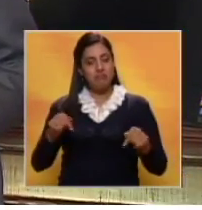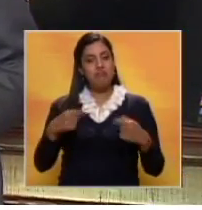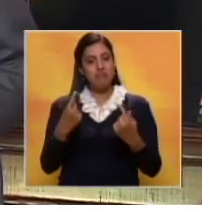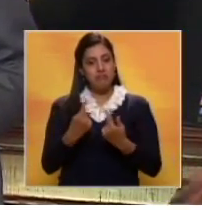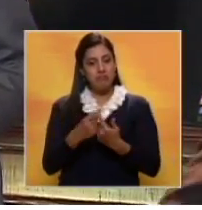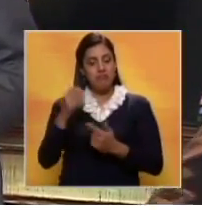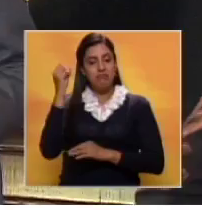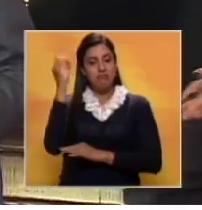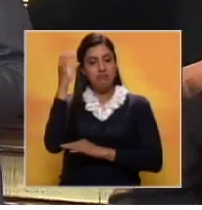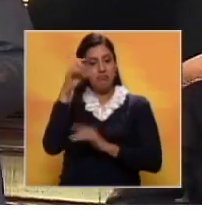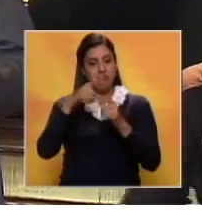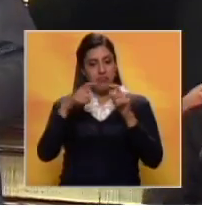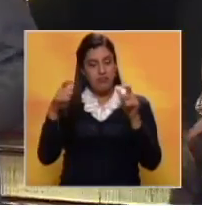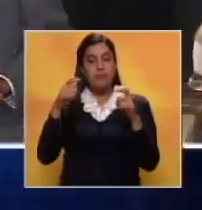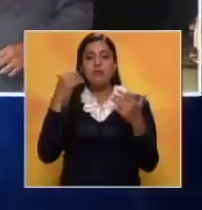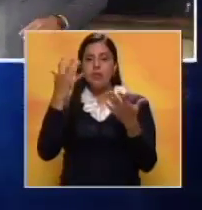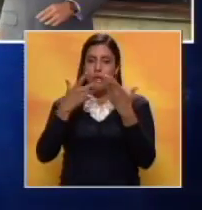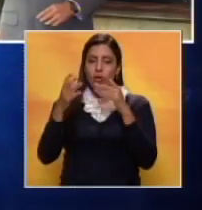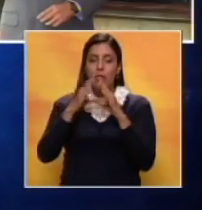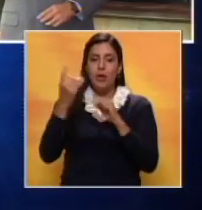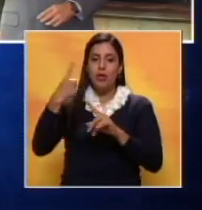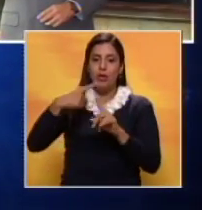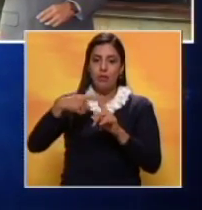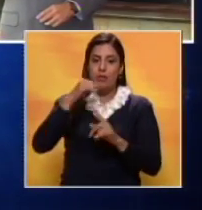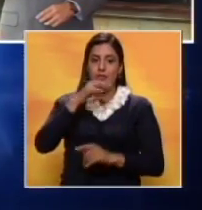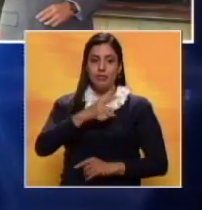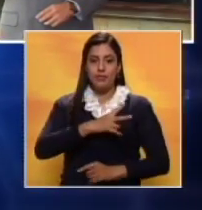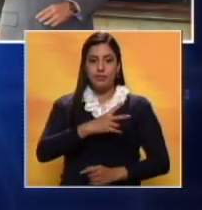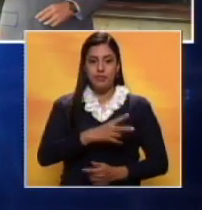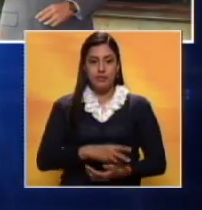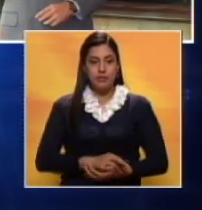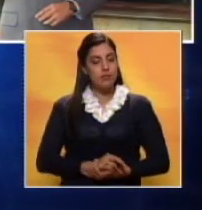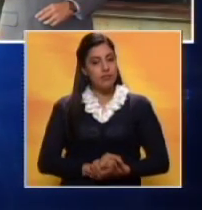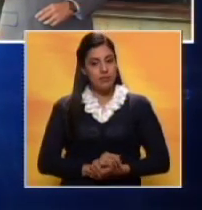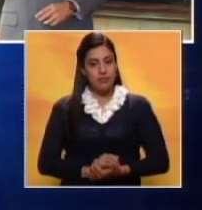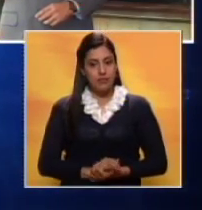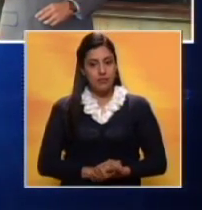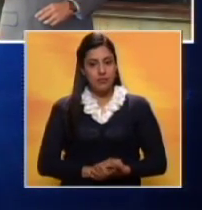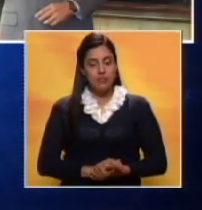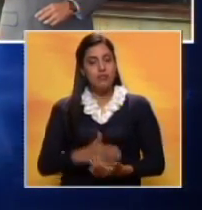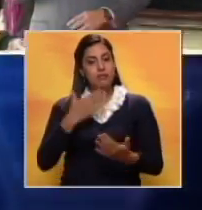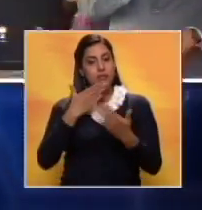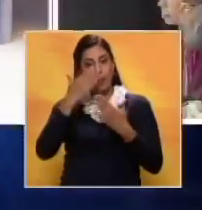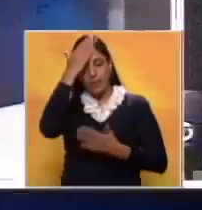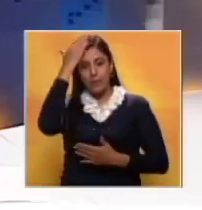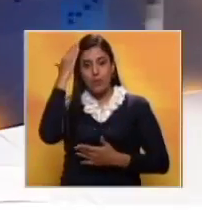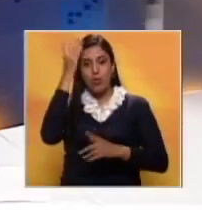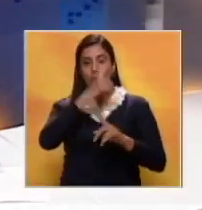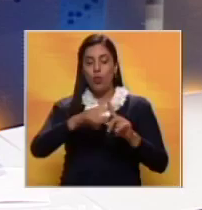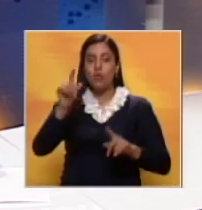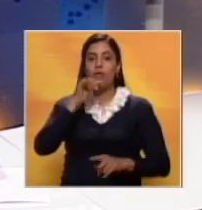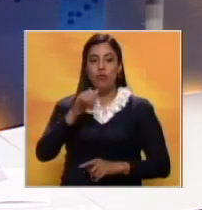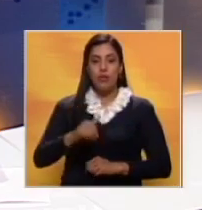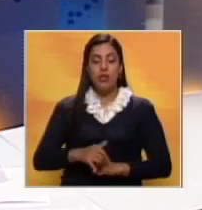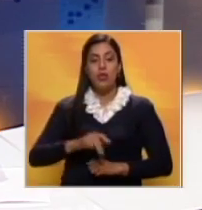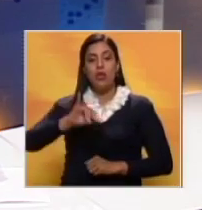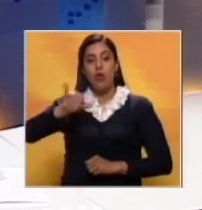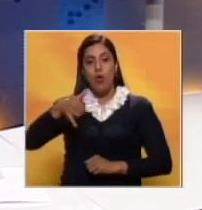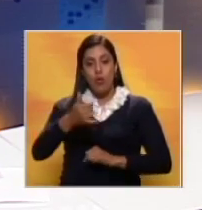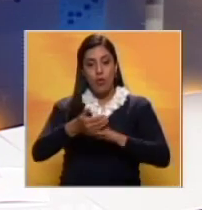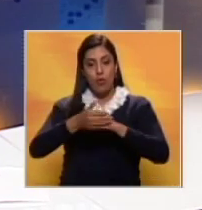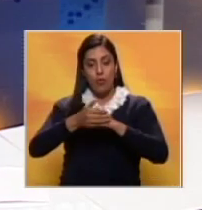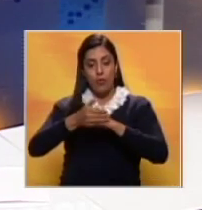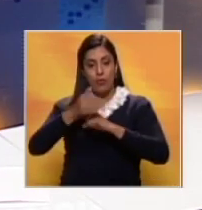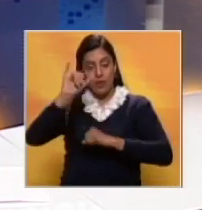registra en la Asamblea Nacional. Volvemos con más de la emisión meridiana de Noticiero Venevisión. Muchísimas gracias, Manuel. Vamos con más información. Jorge